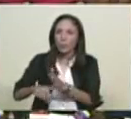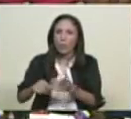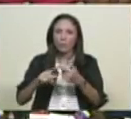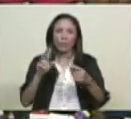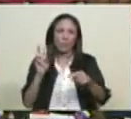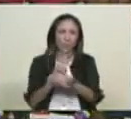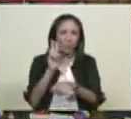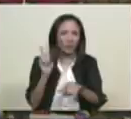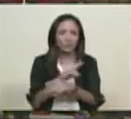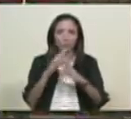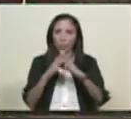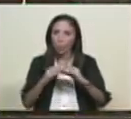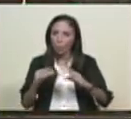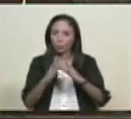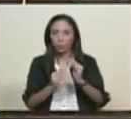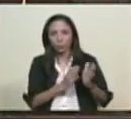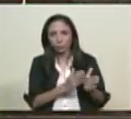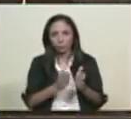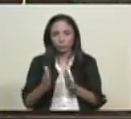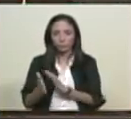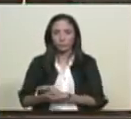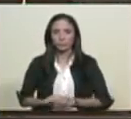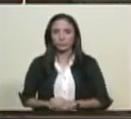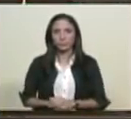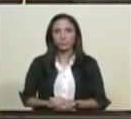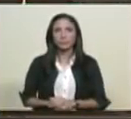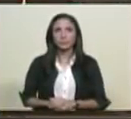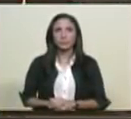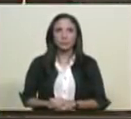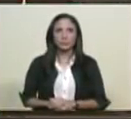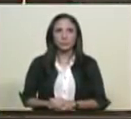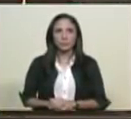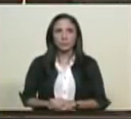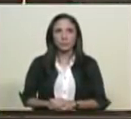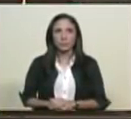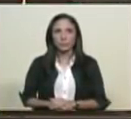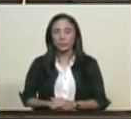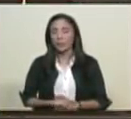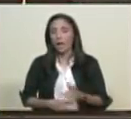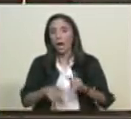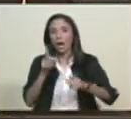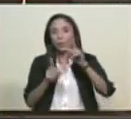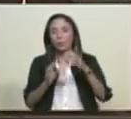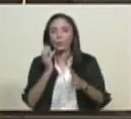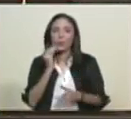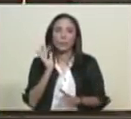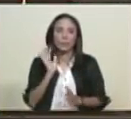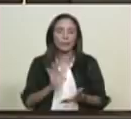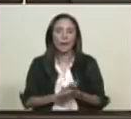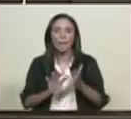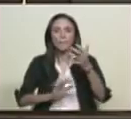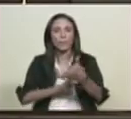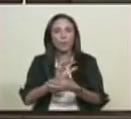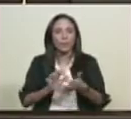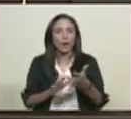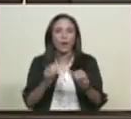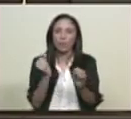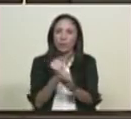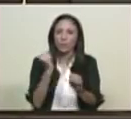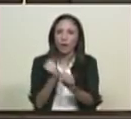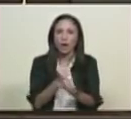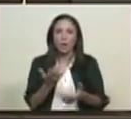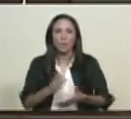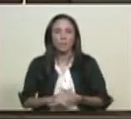importante todas las causas de la sala social, todas las causas laborales. ¿Ustedes saben